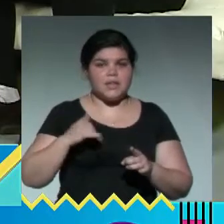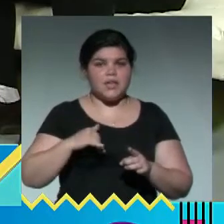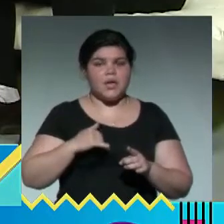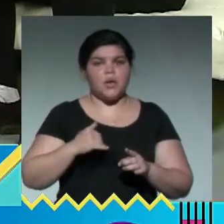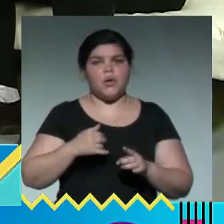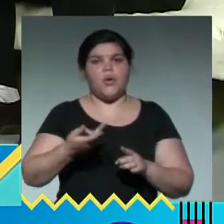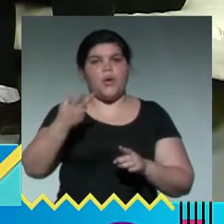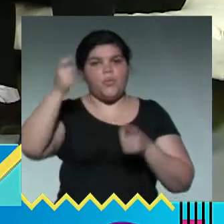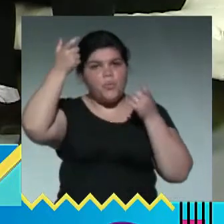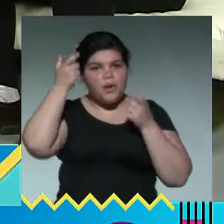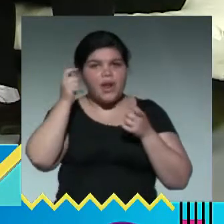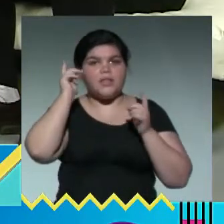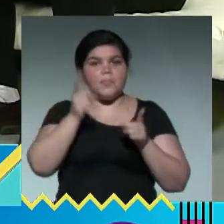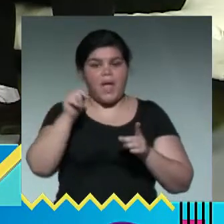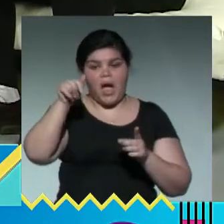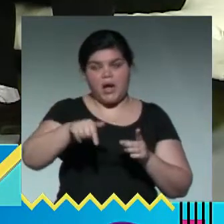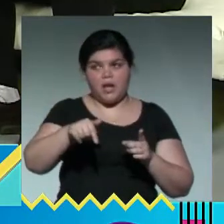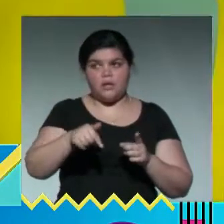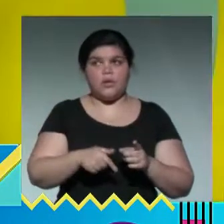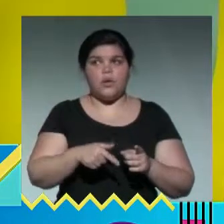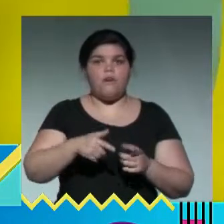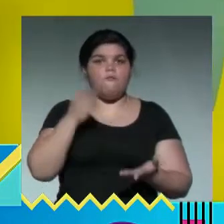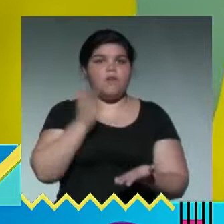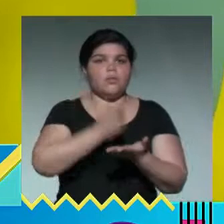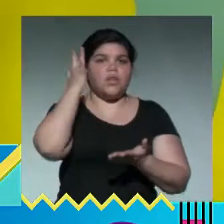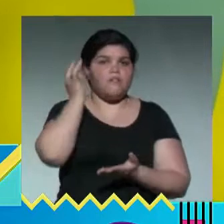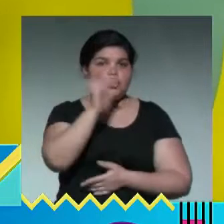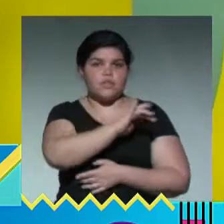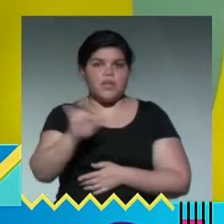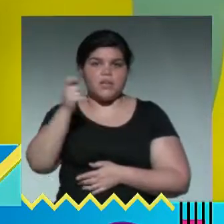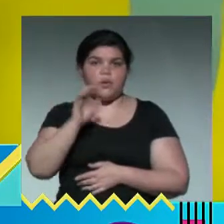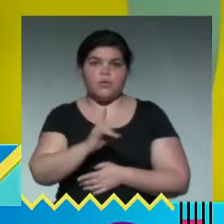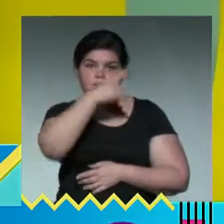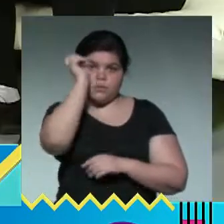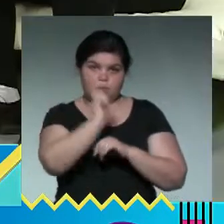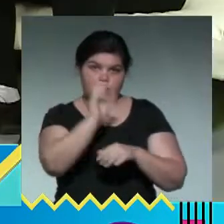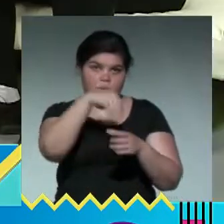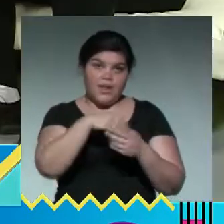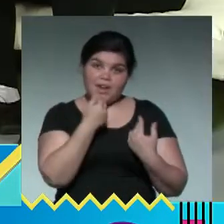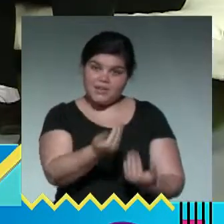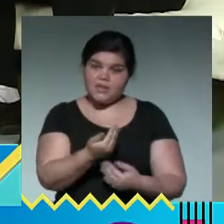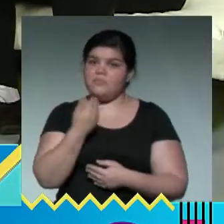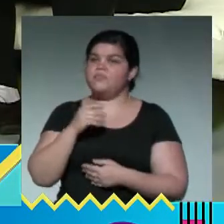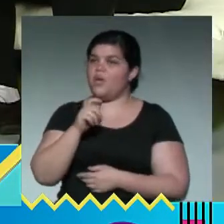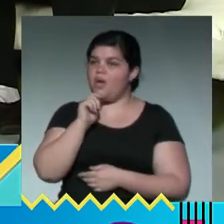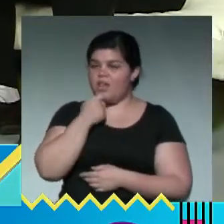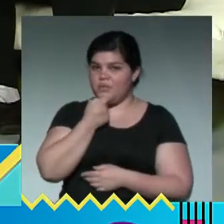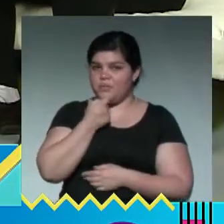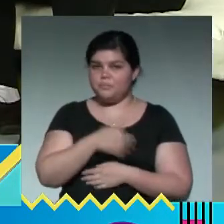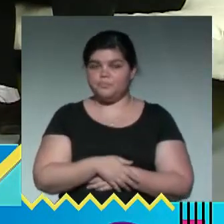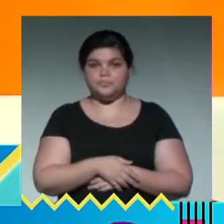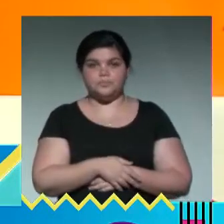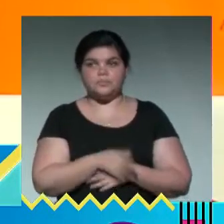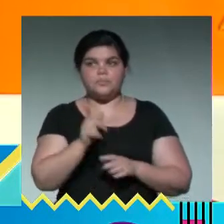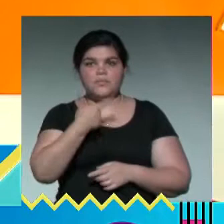acá de la casa, de la Facultad de Ciencias, de Filosofía y Letras de la Universidad Nacional de Cuyo. Muchas gracias, Gabriela, por estar presente. También está con nosotros